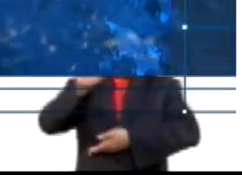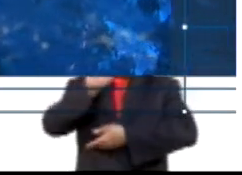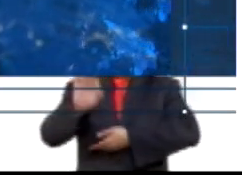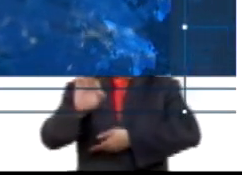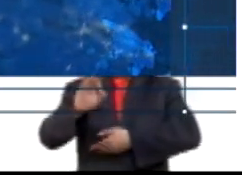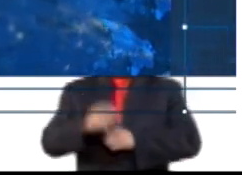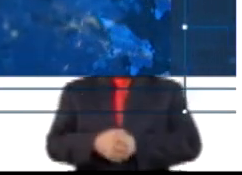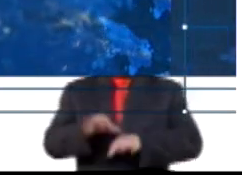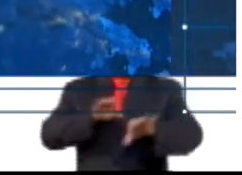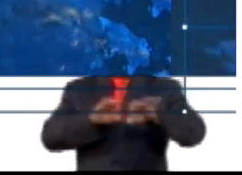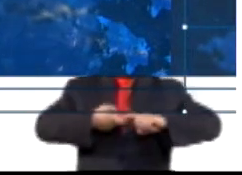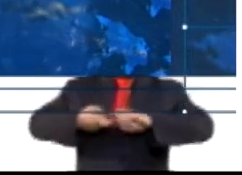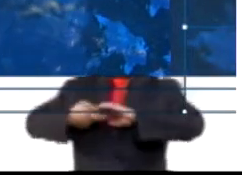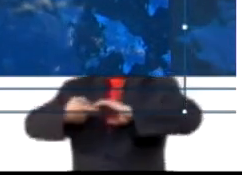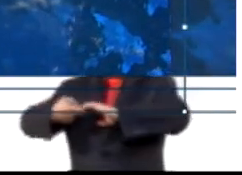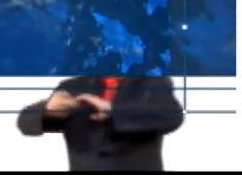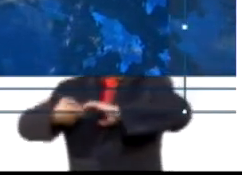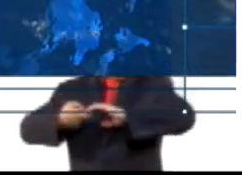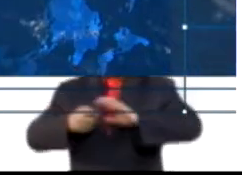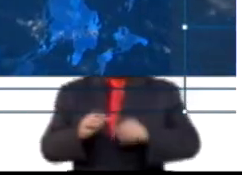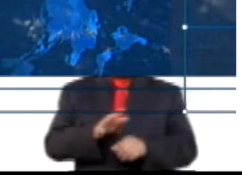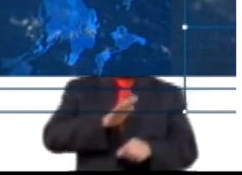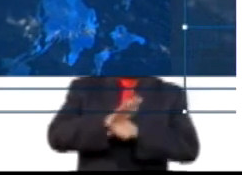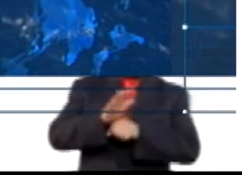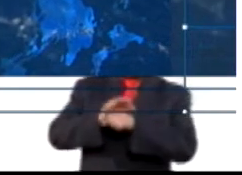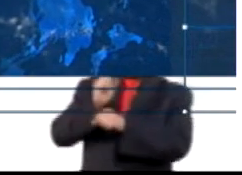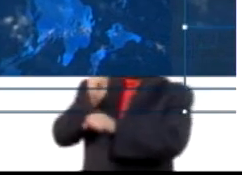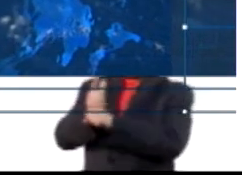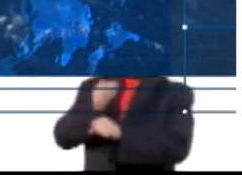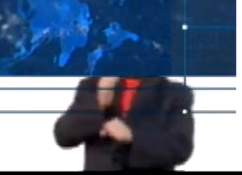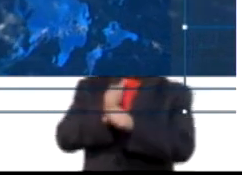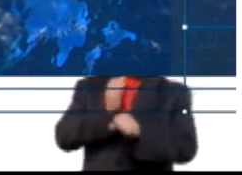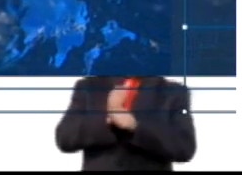sistemas y trenes. Eso quiere decir que tendrá